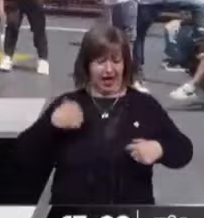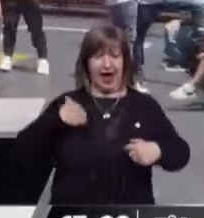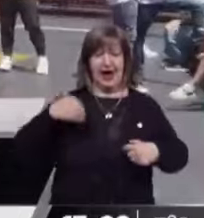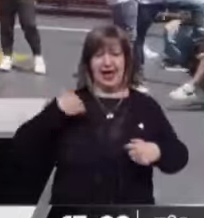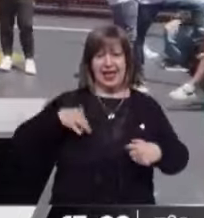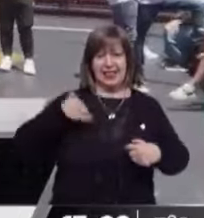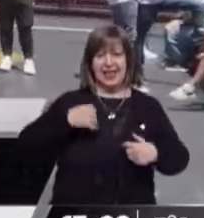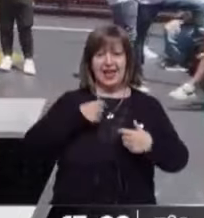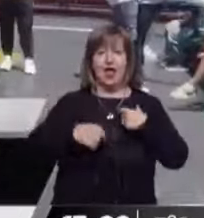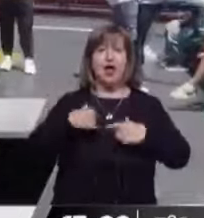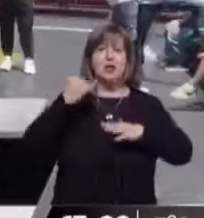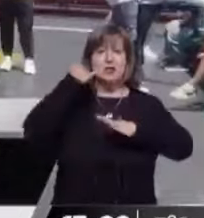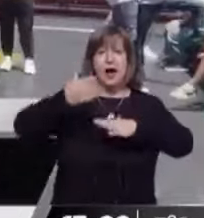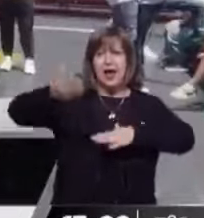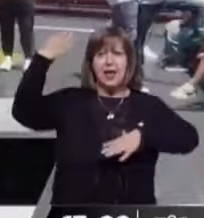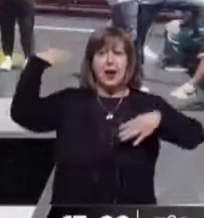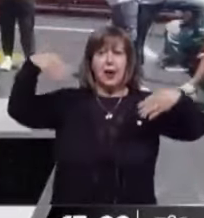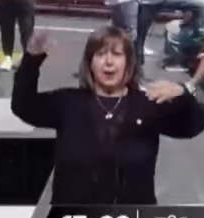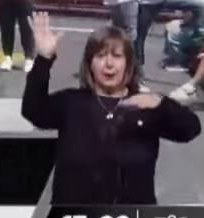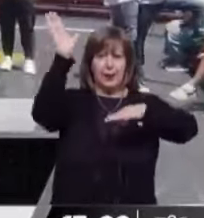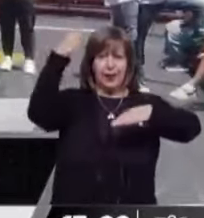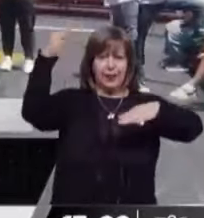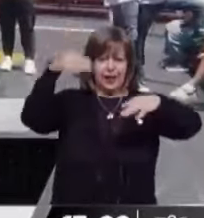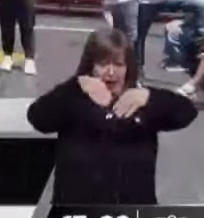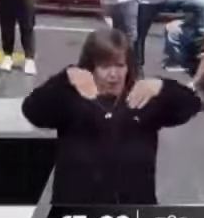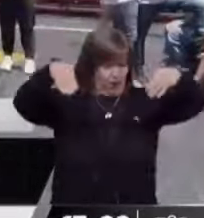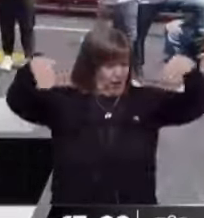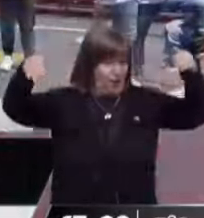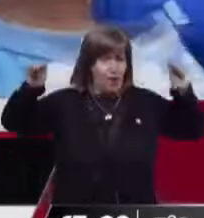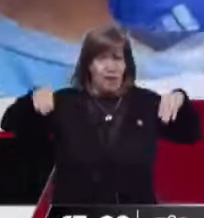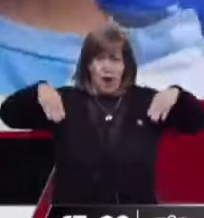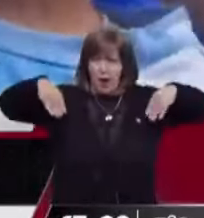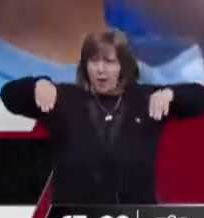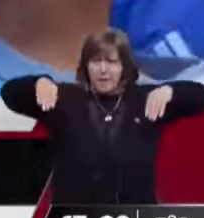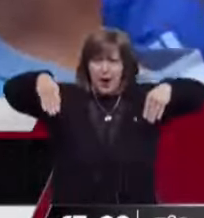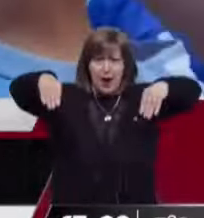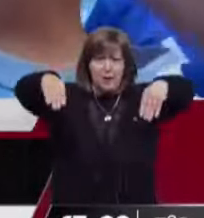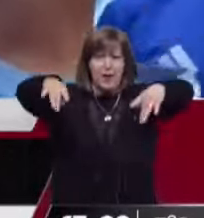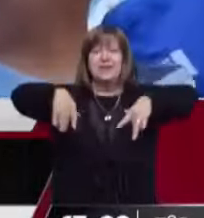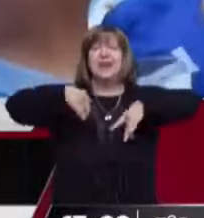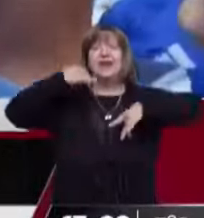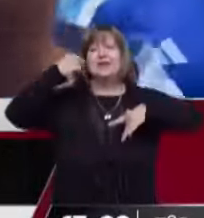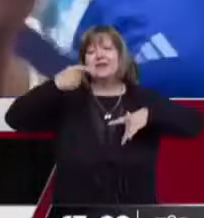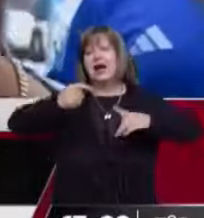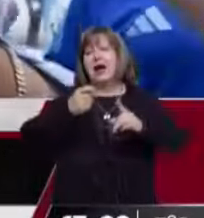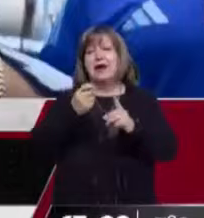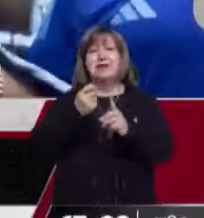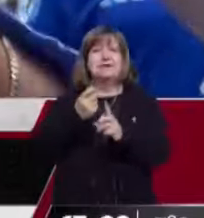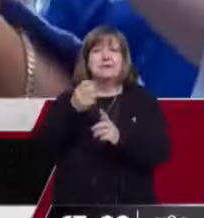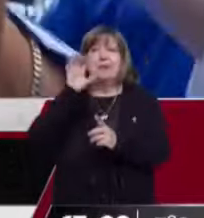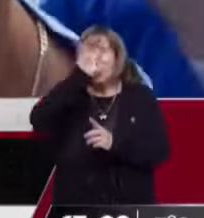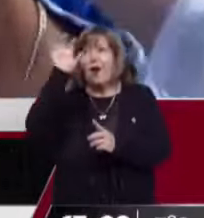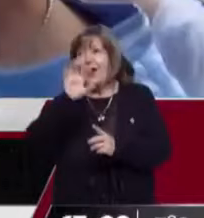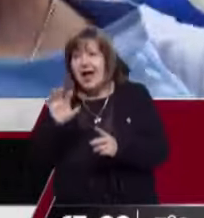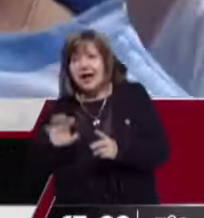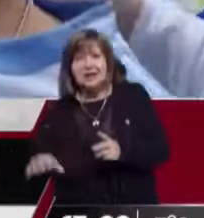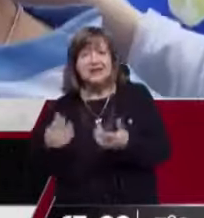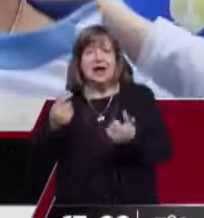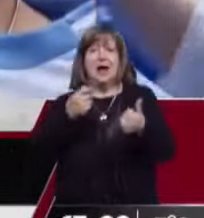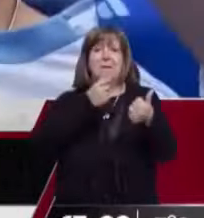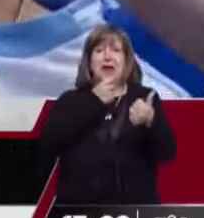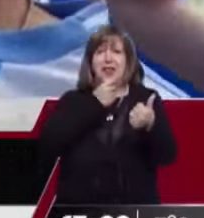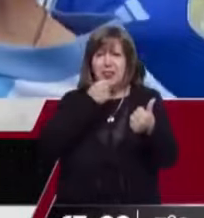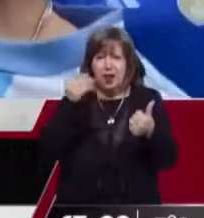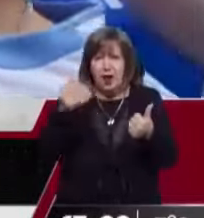se hizo un banderazo monumental donde argentinos de todas las provincias, no me faltó ninguna, y Mendoza tenía